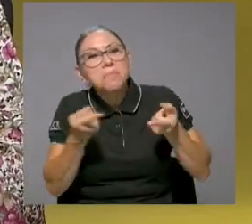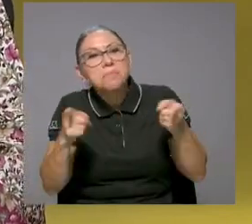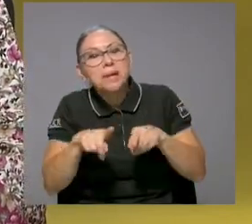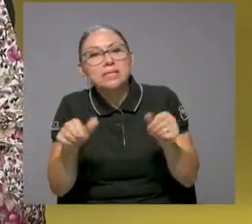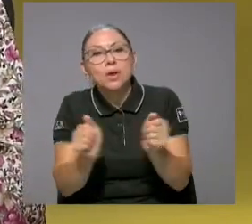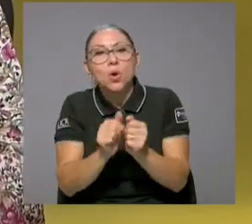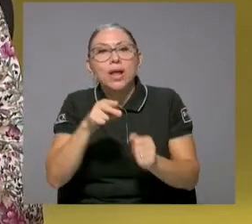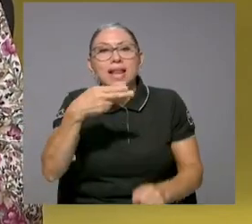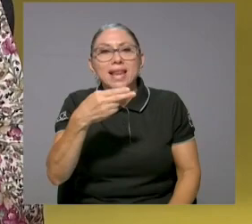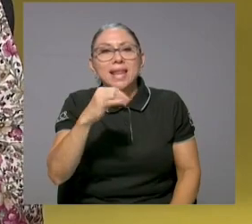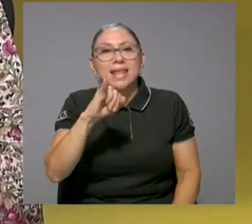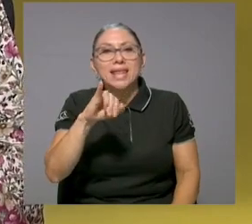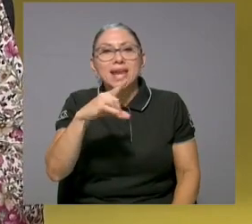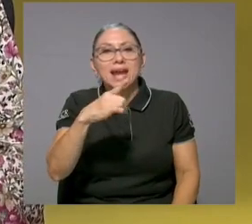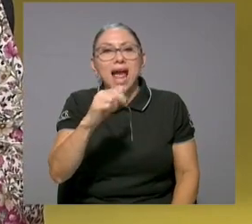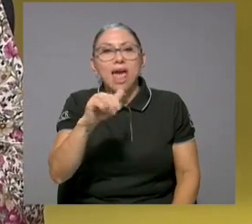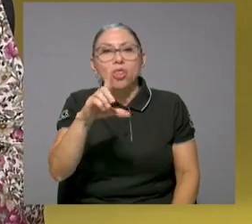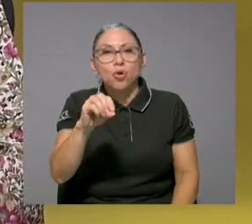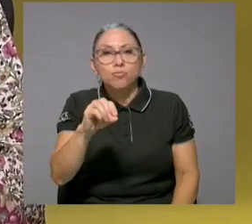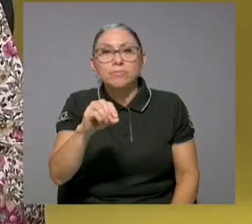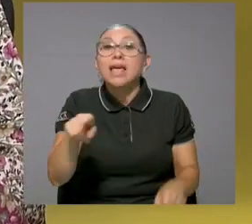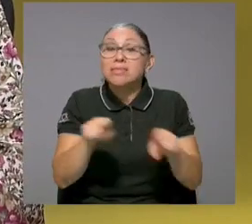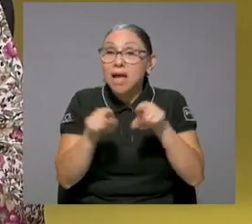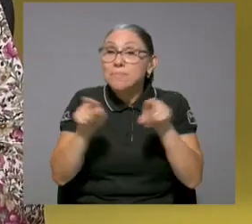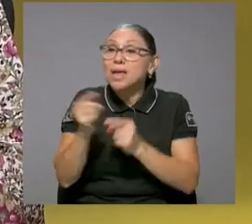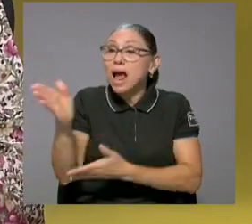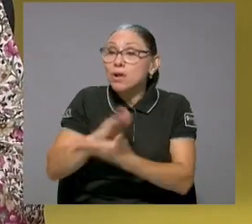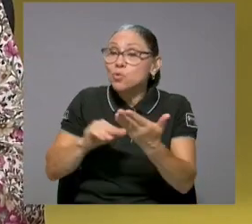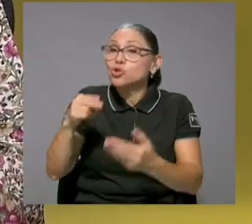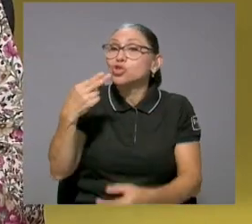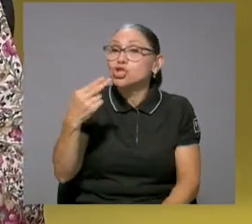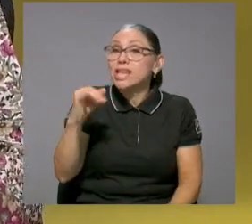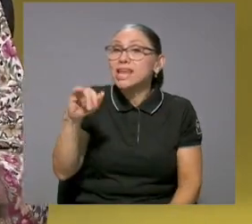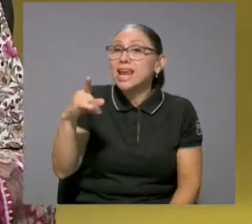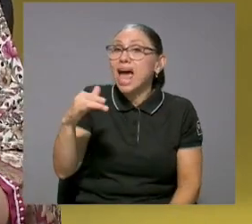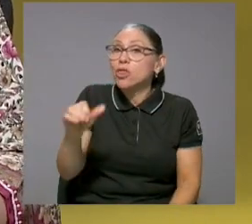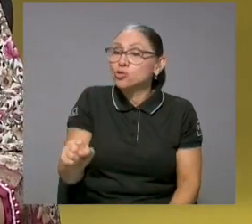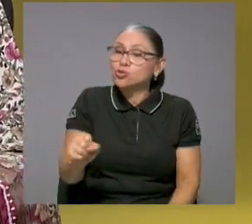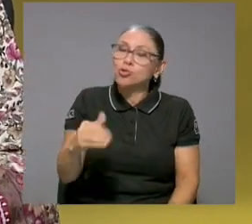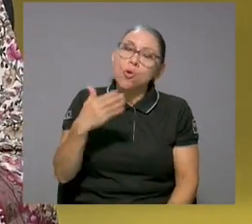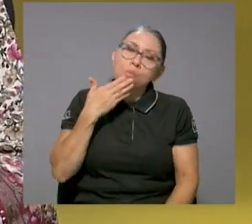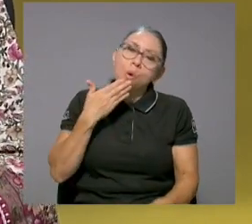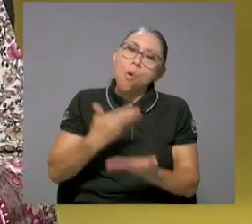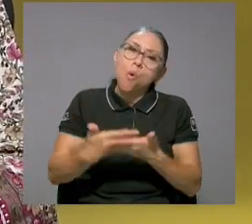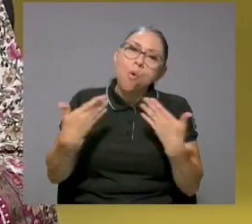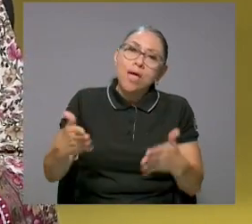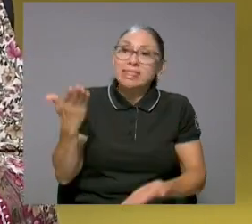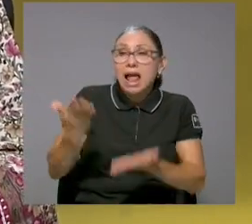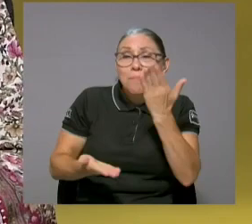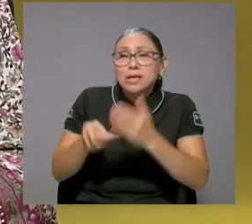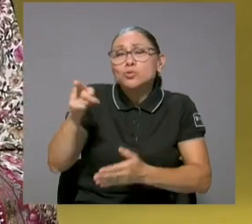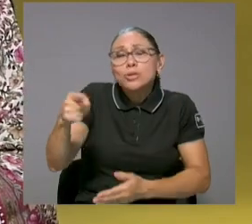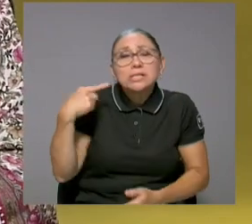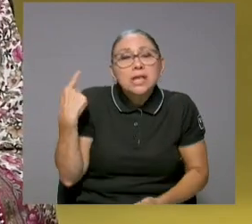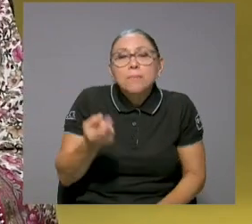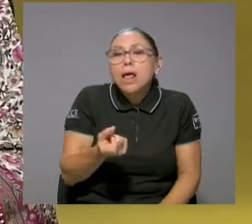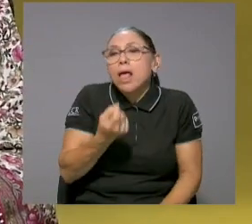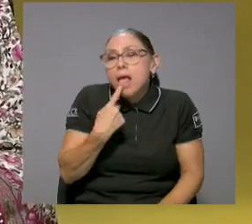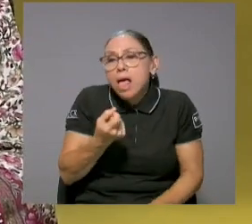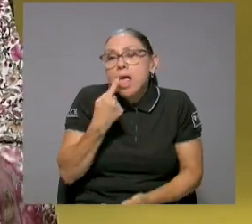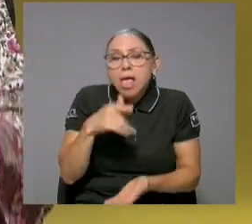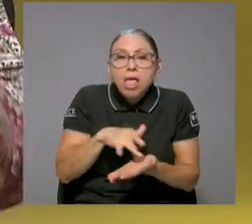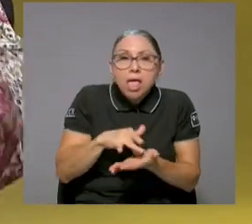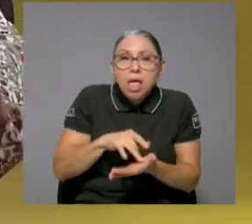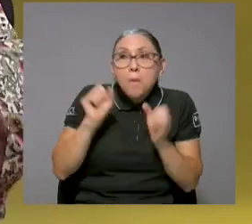Y le puedo decir que hay hígados que son también muy agradecidos, que usted utiliza medicamentos constantemente que podrían